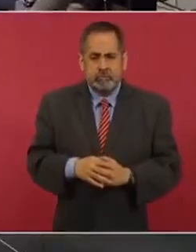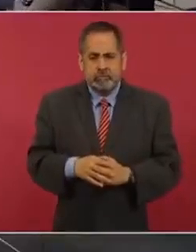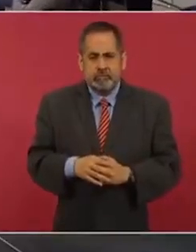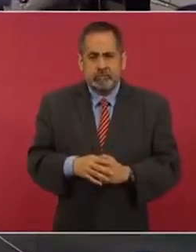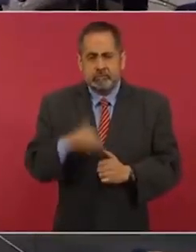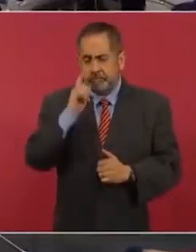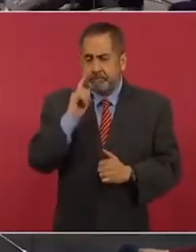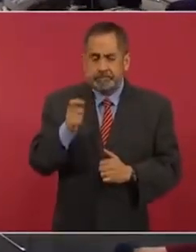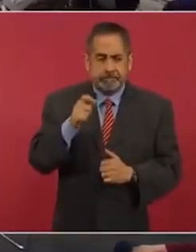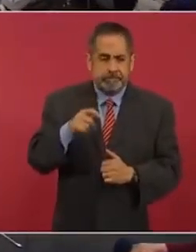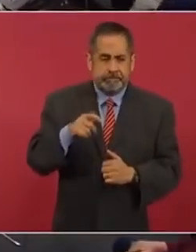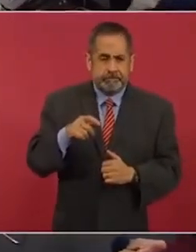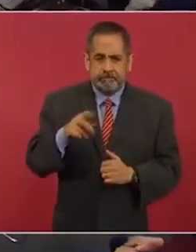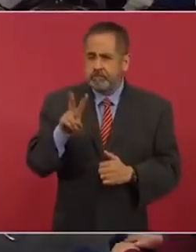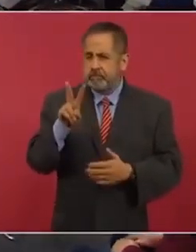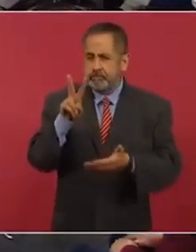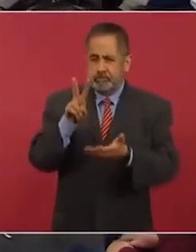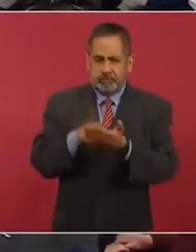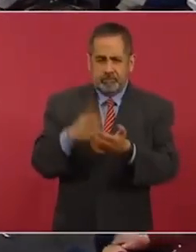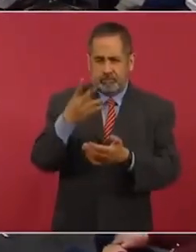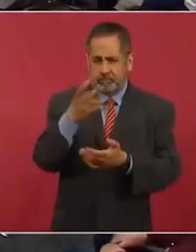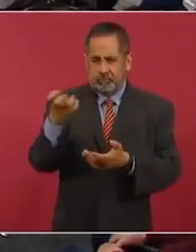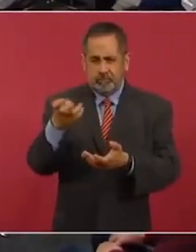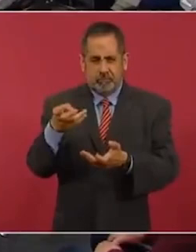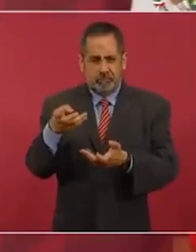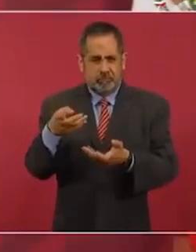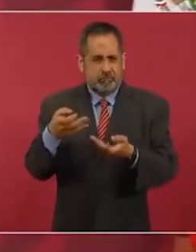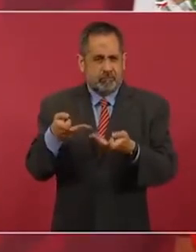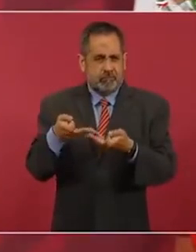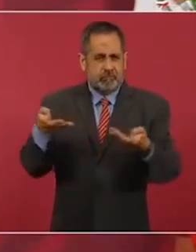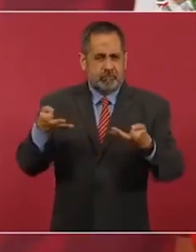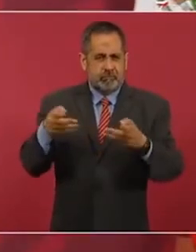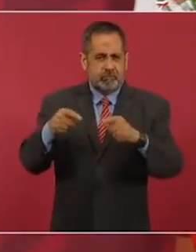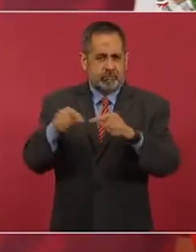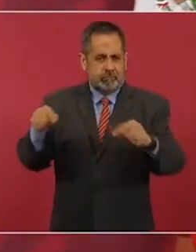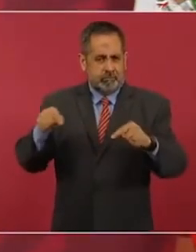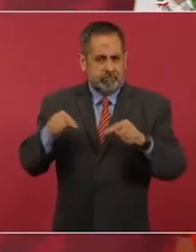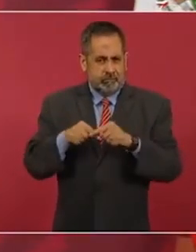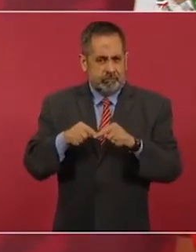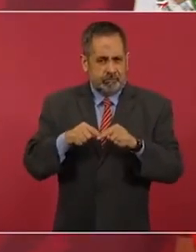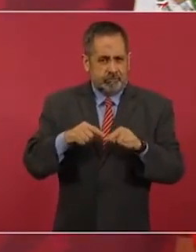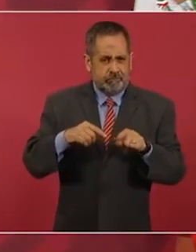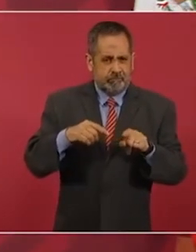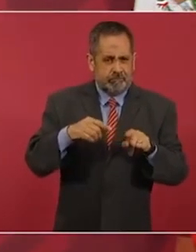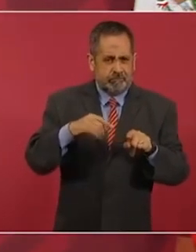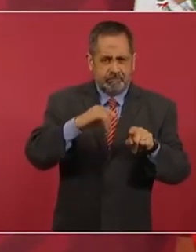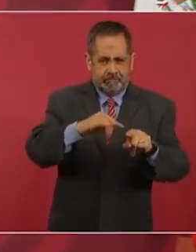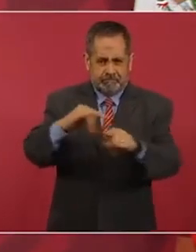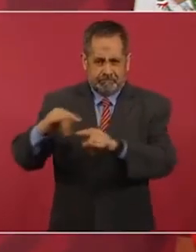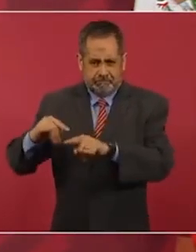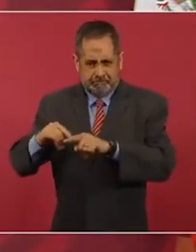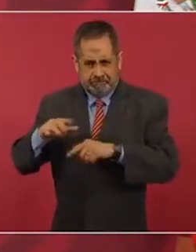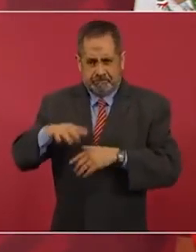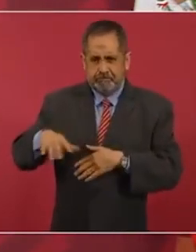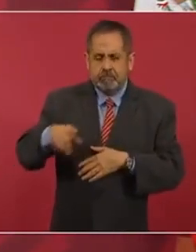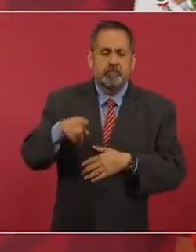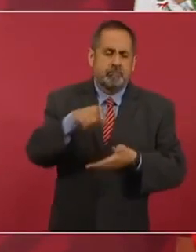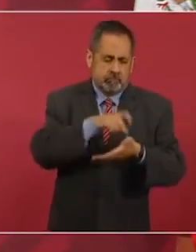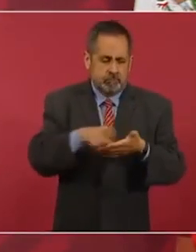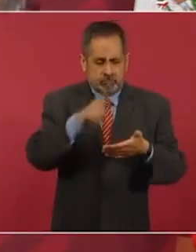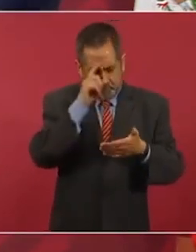tienen esas 2.400 hectáreas, las compraron para extraer